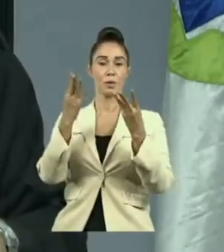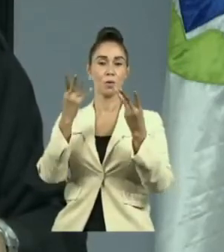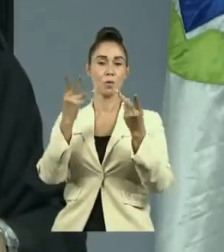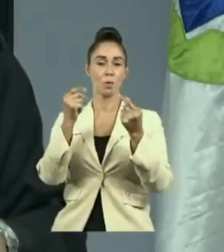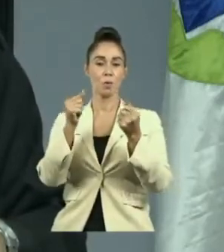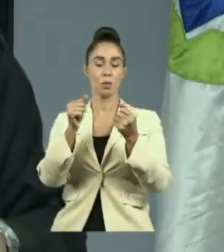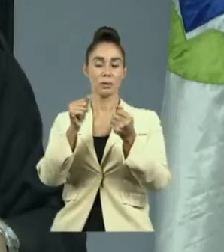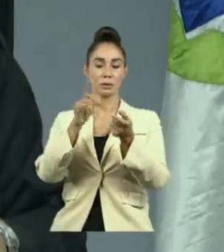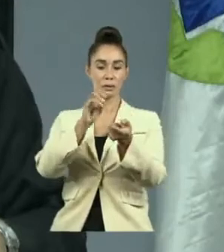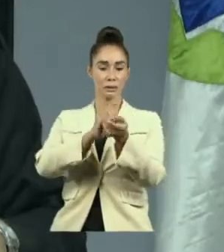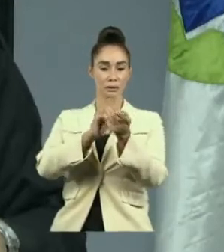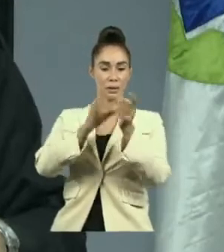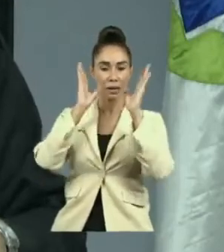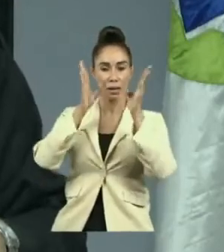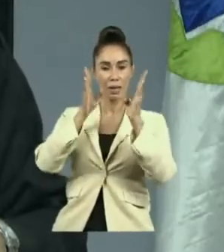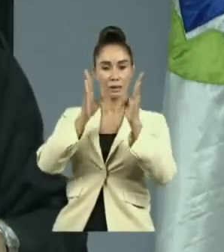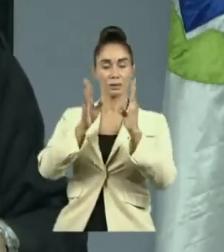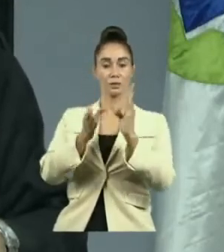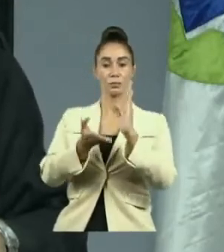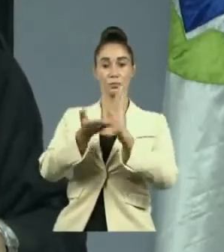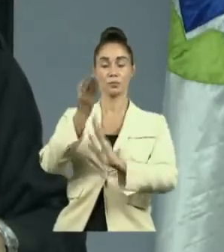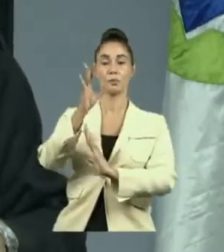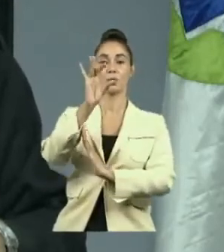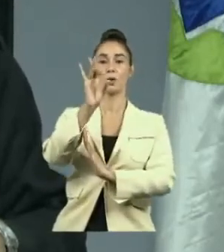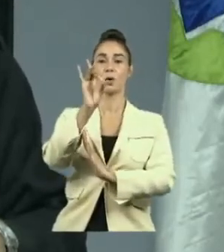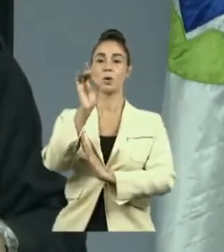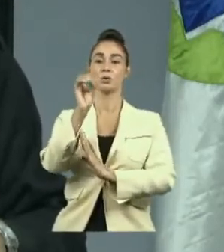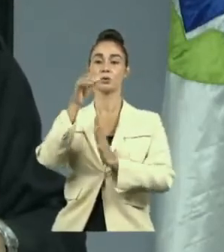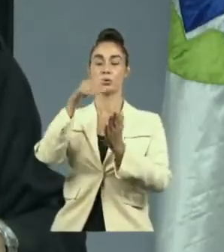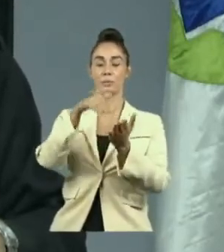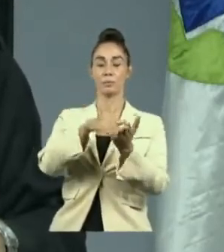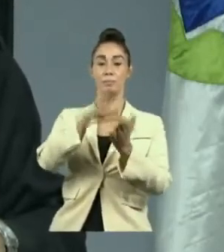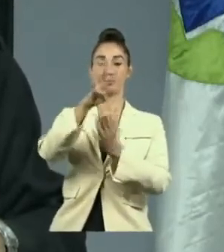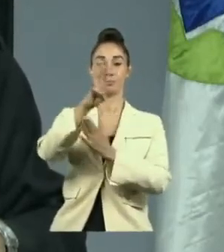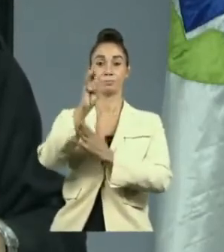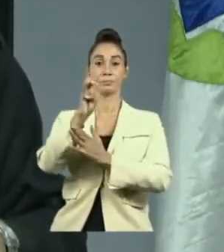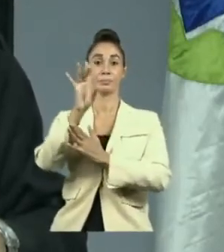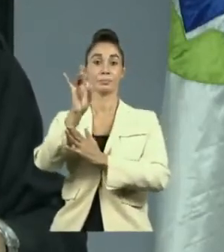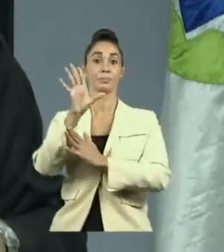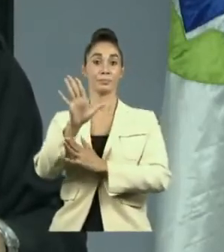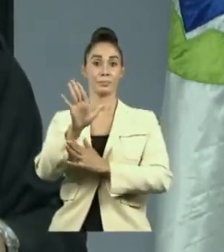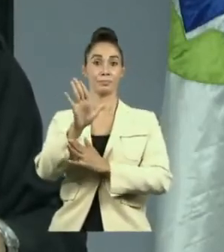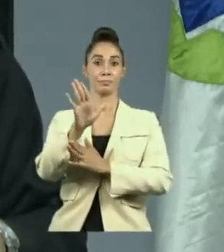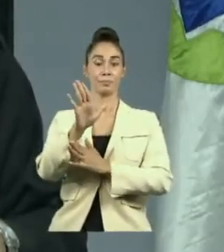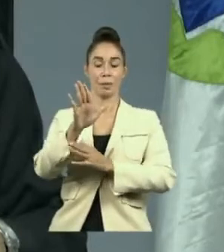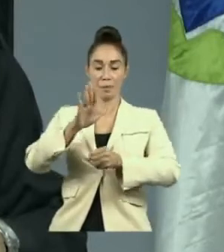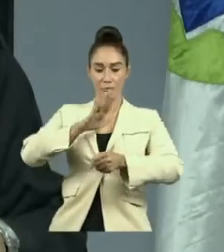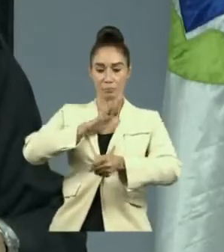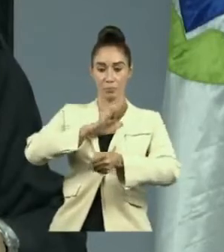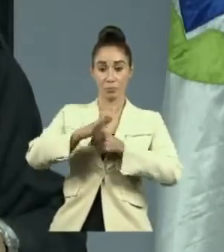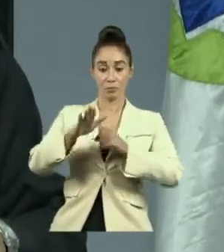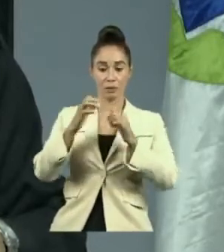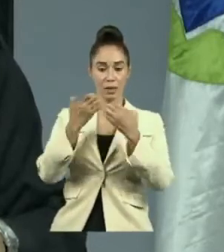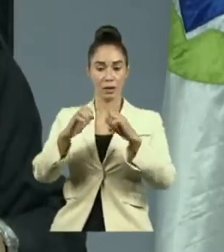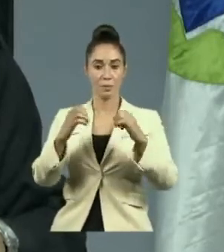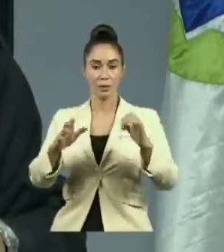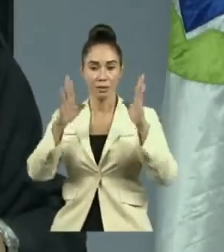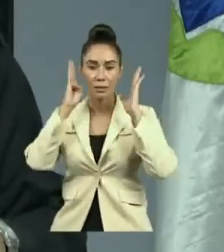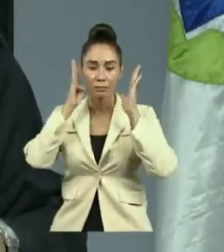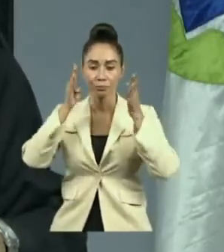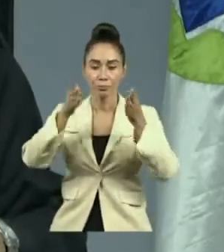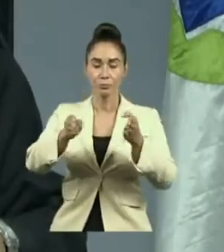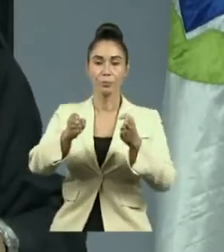ascendió a 8 mil 485 con un total de emergencias atendidas